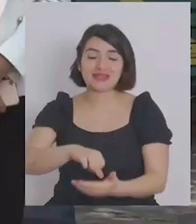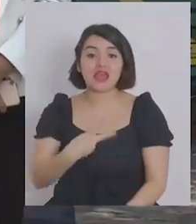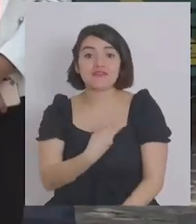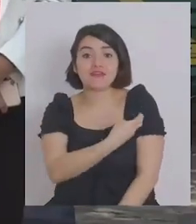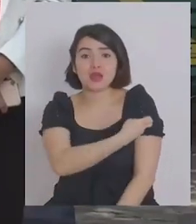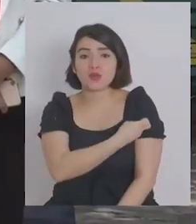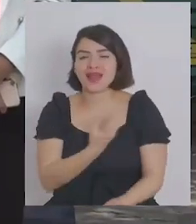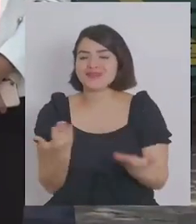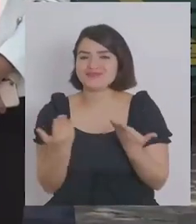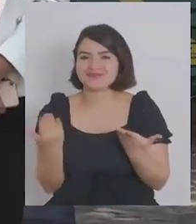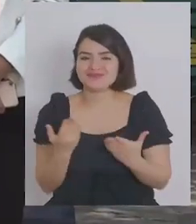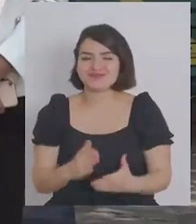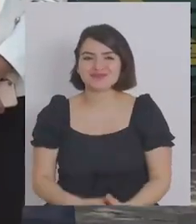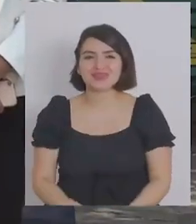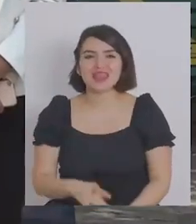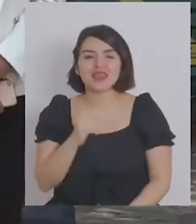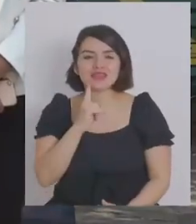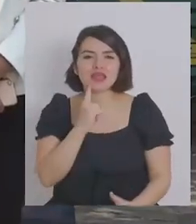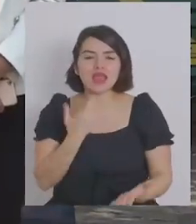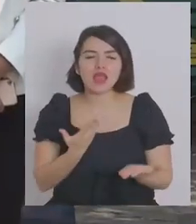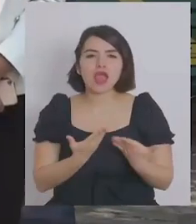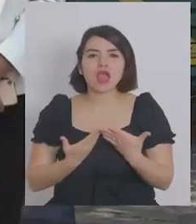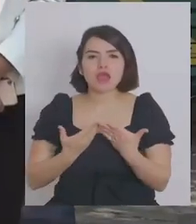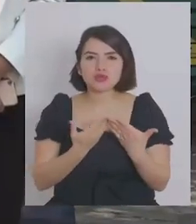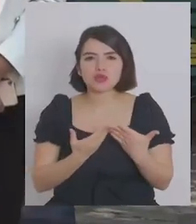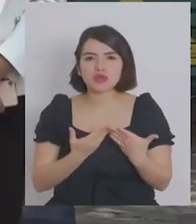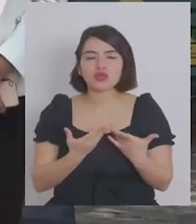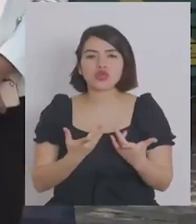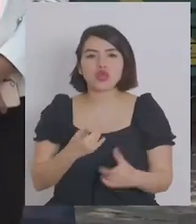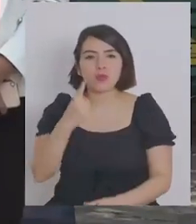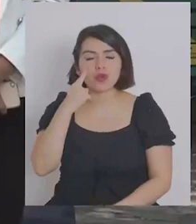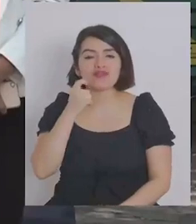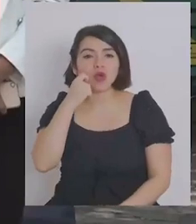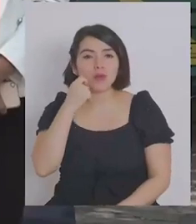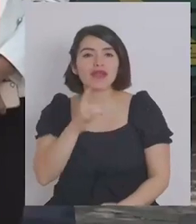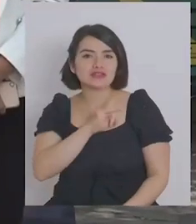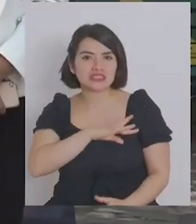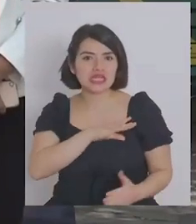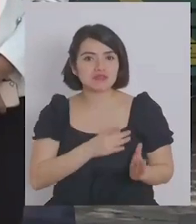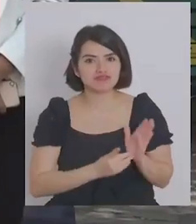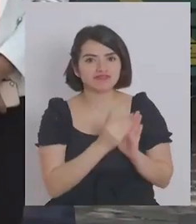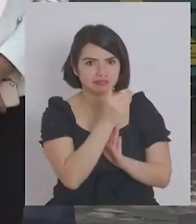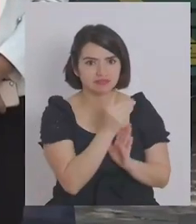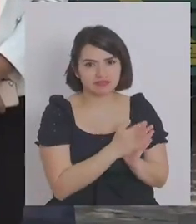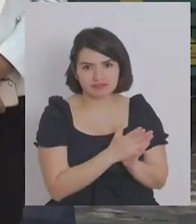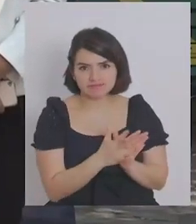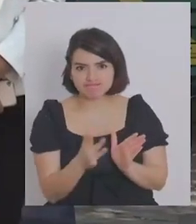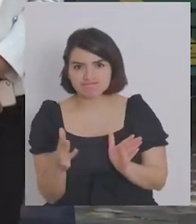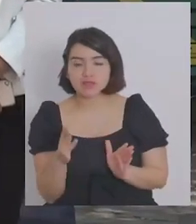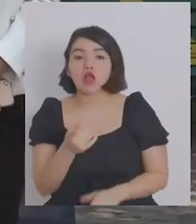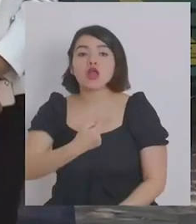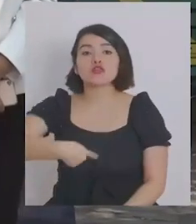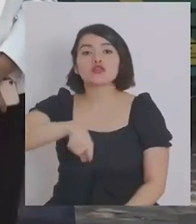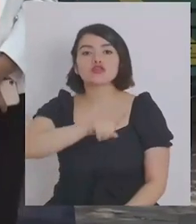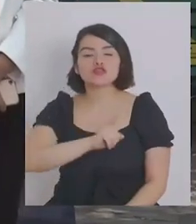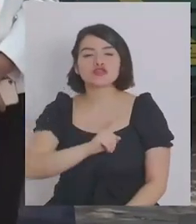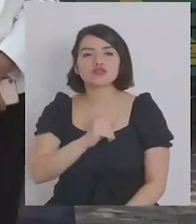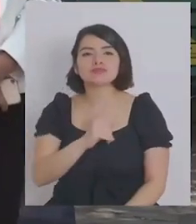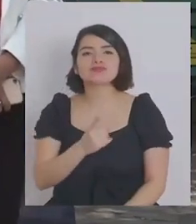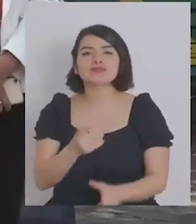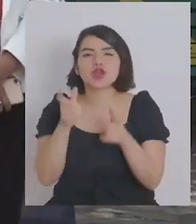además que tiene estudios clínicos en desarrollo en chile lo que también avala mucho todo el manejo que vamos a tener con respecto a